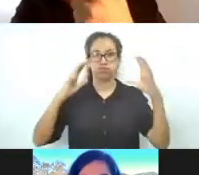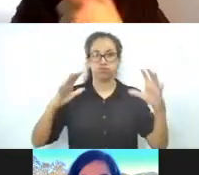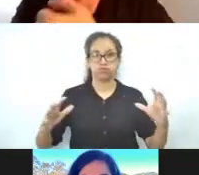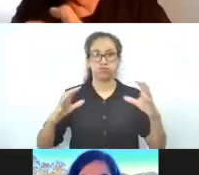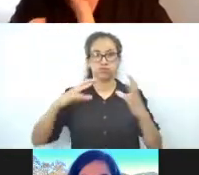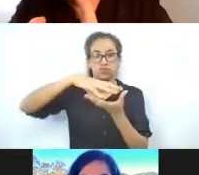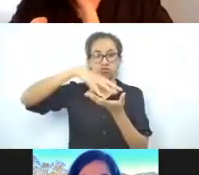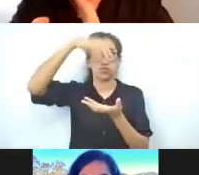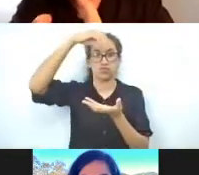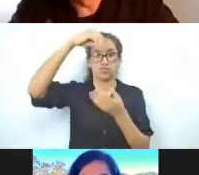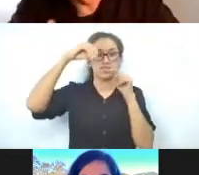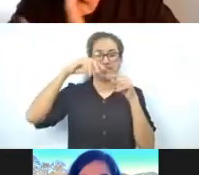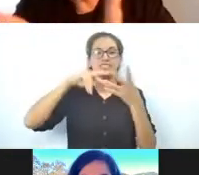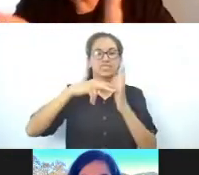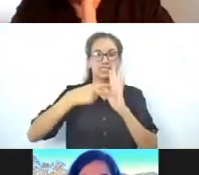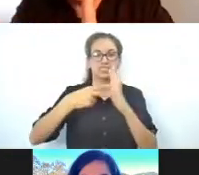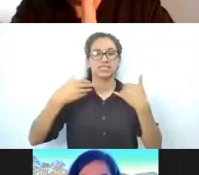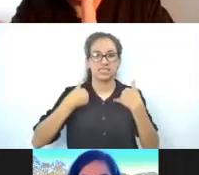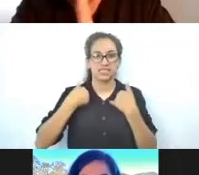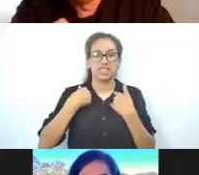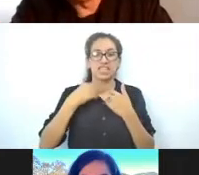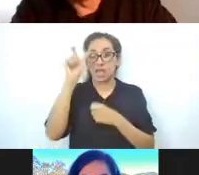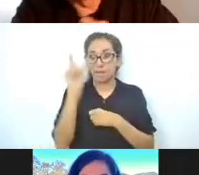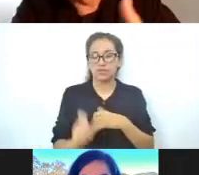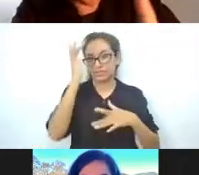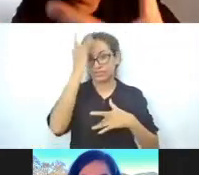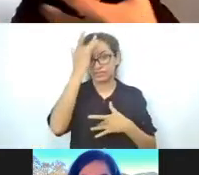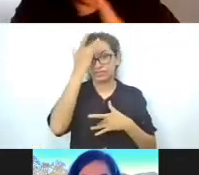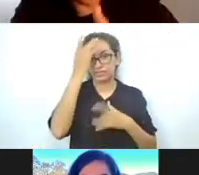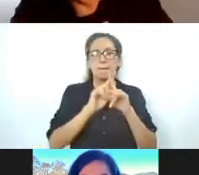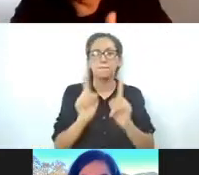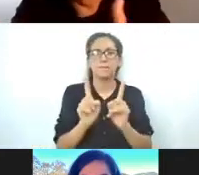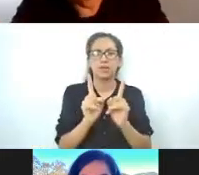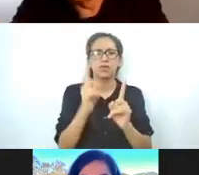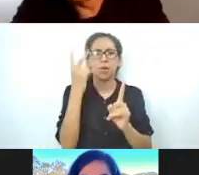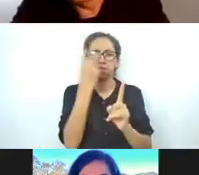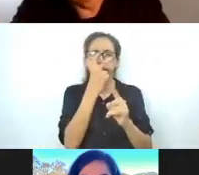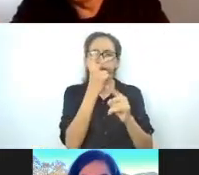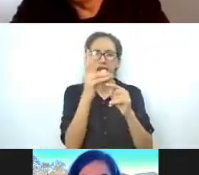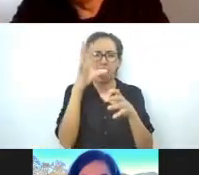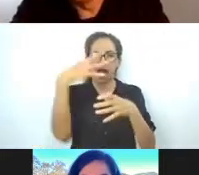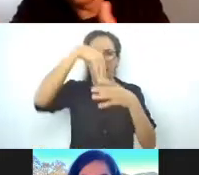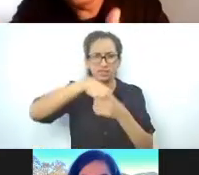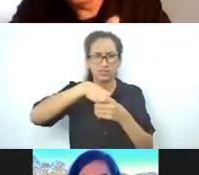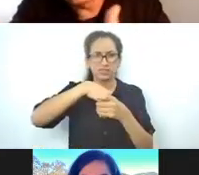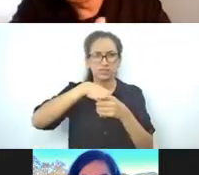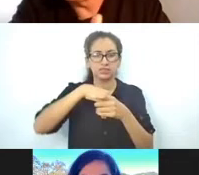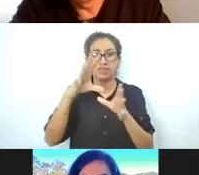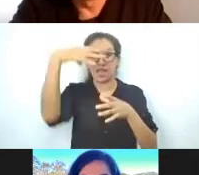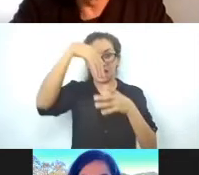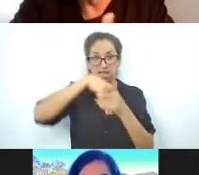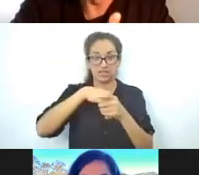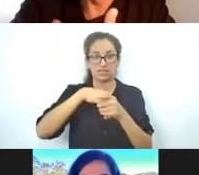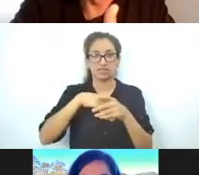iceberg es nuestro paciente que tiene un problema de erección. Pero, ¿qué es lo que hay debajo de este iceberg? Debajo de este iceberg